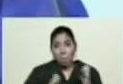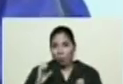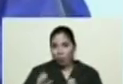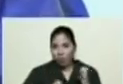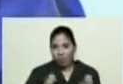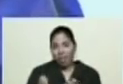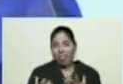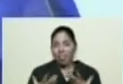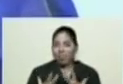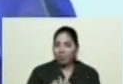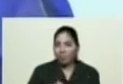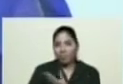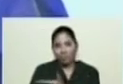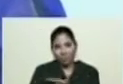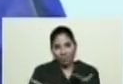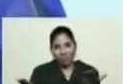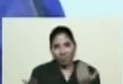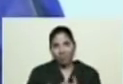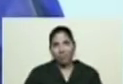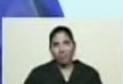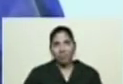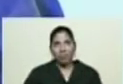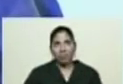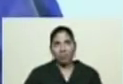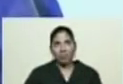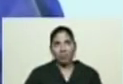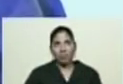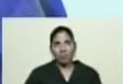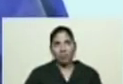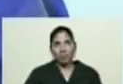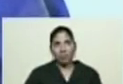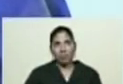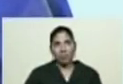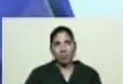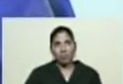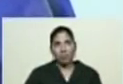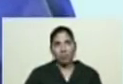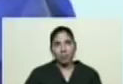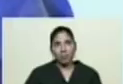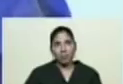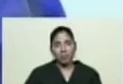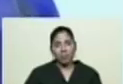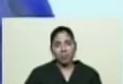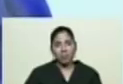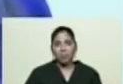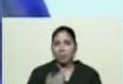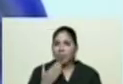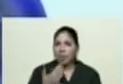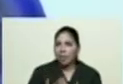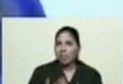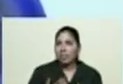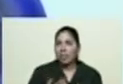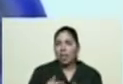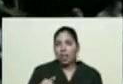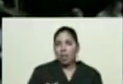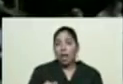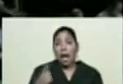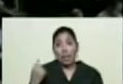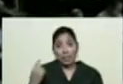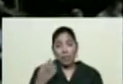ustedes. Y me siento muy emocionada de estos días, lo que hemos visto en el día de